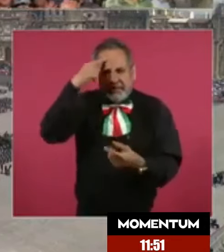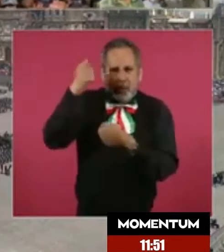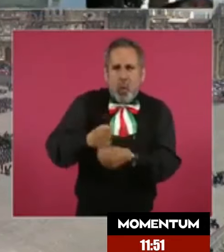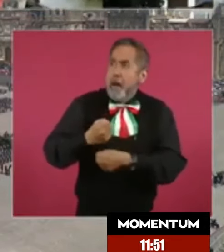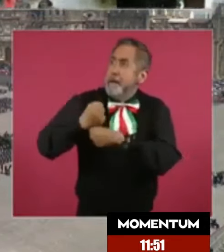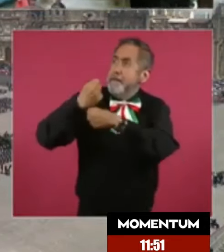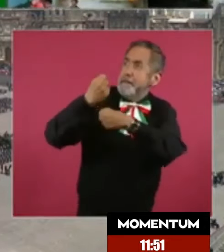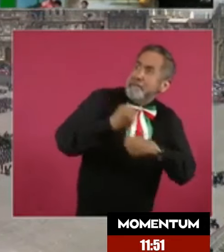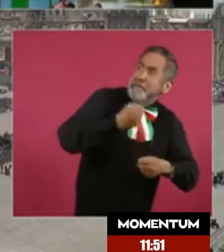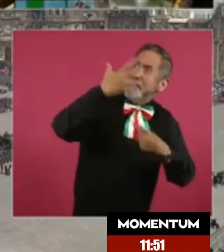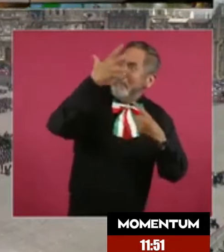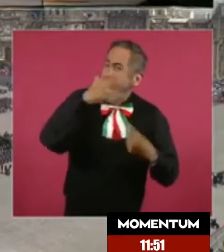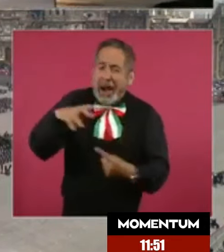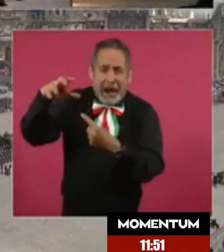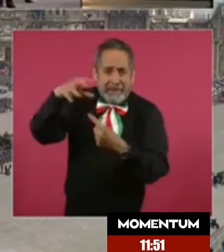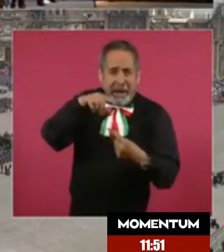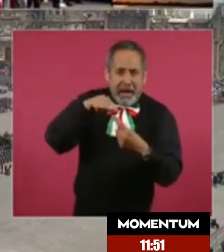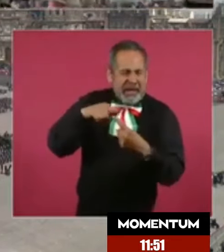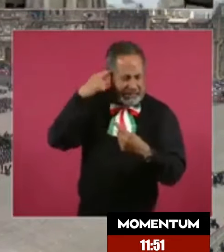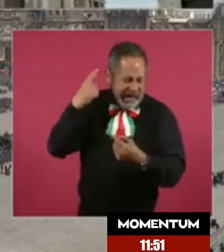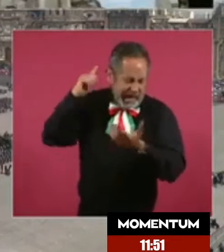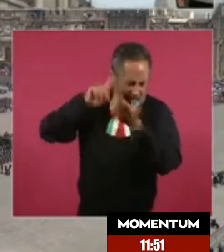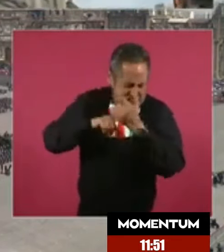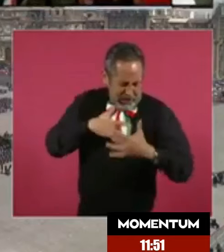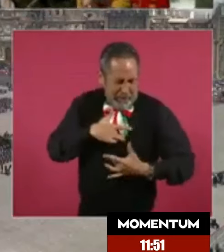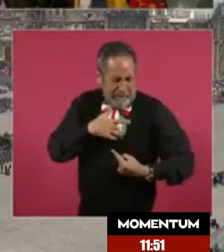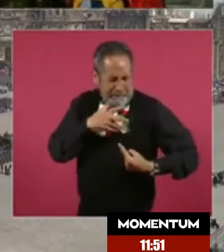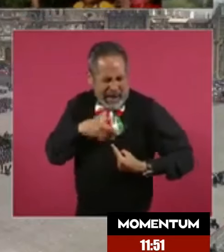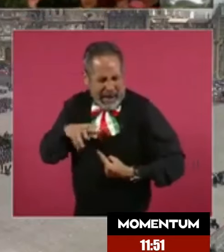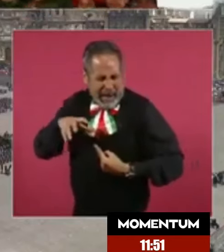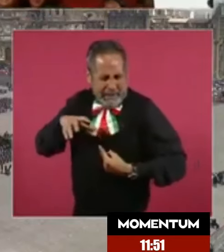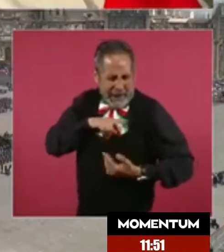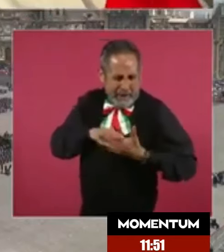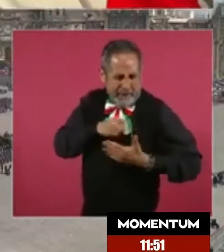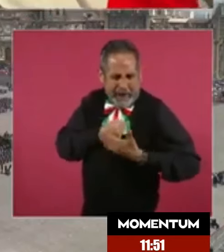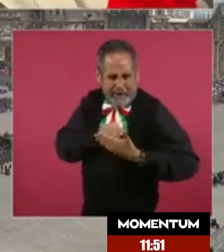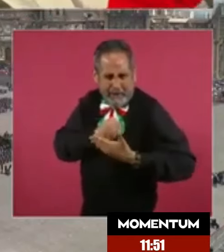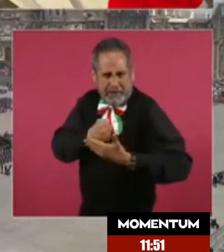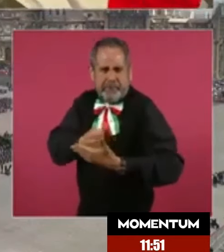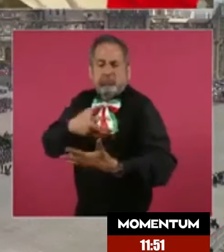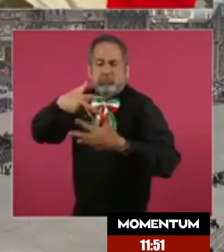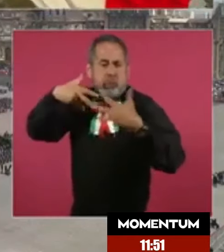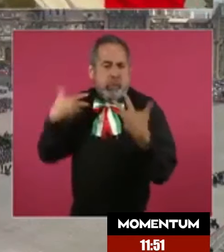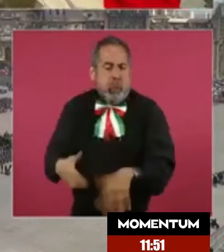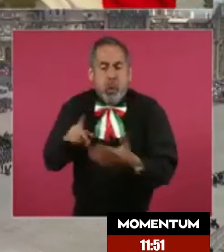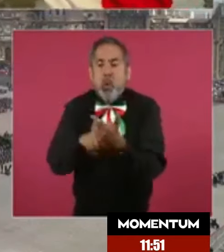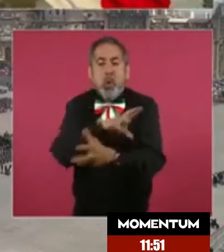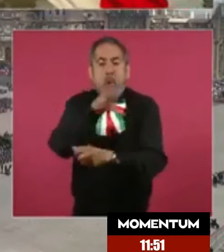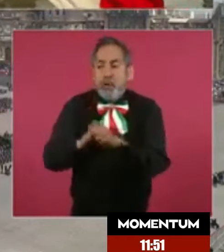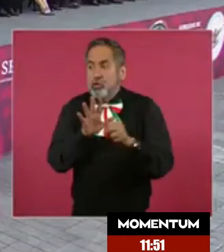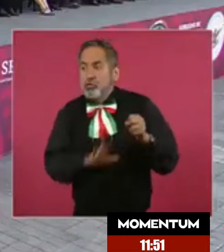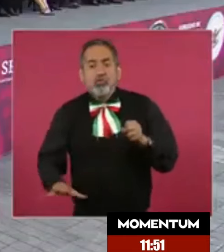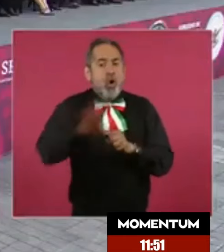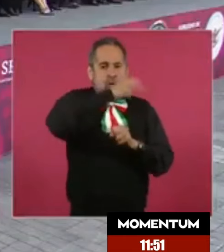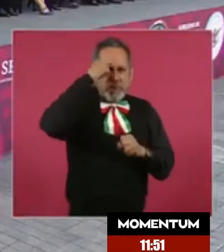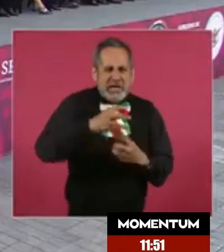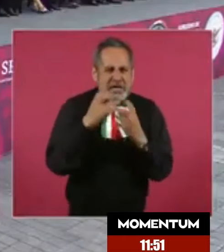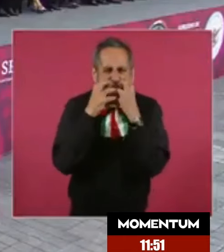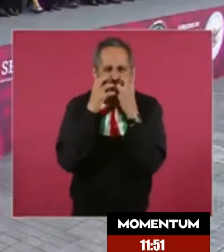Dolores resuena en el corazón de cada mexicano y al unísono en todo el territorio se expresa el grito